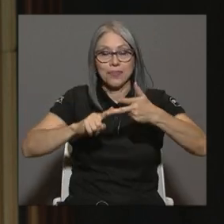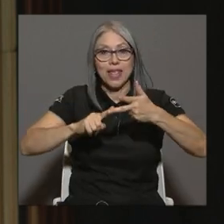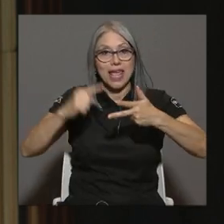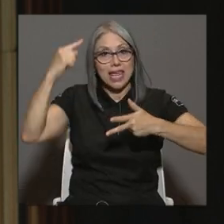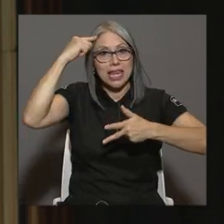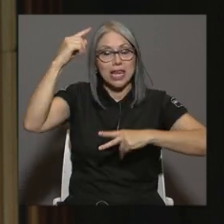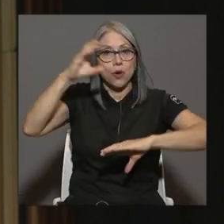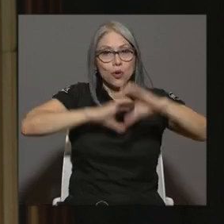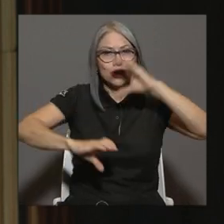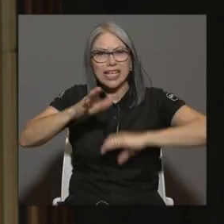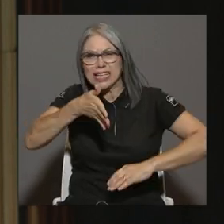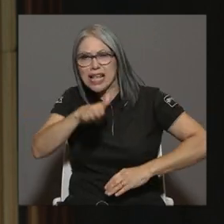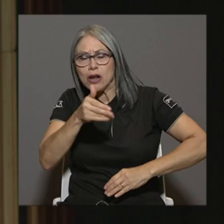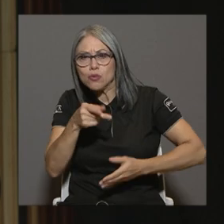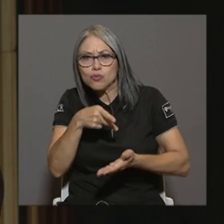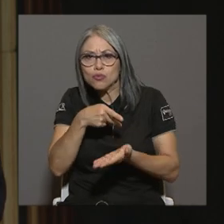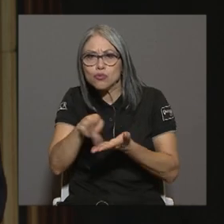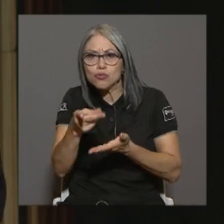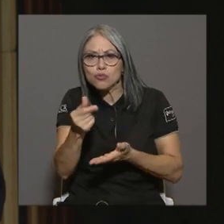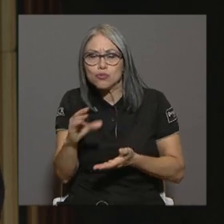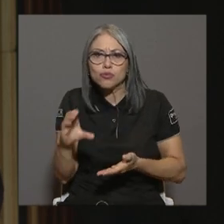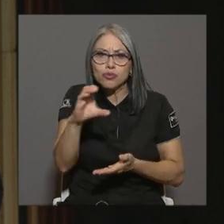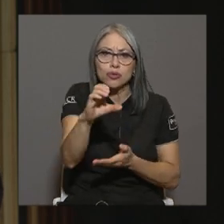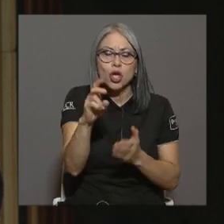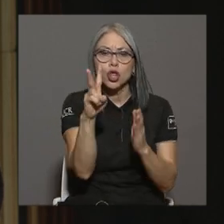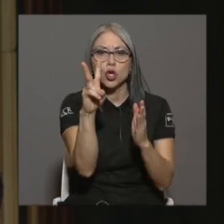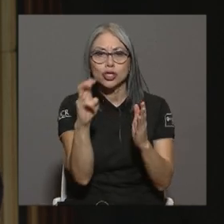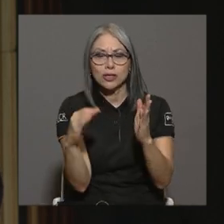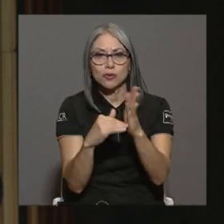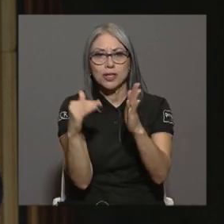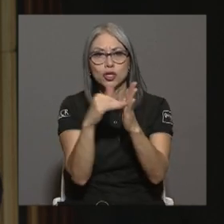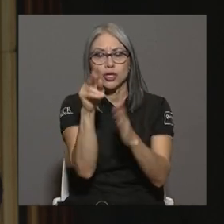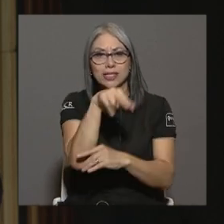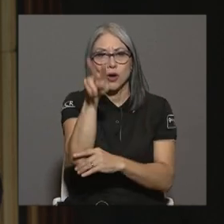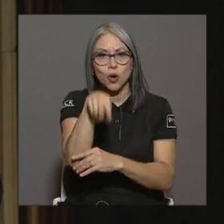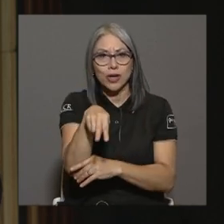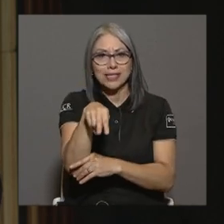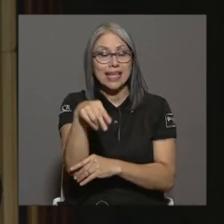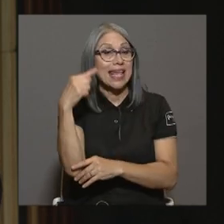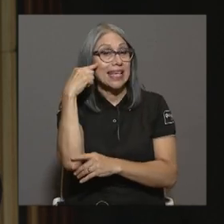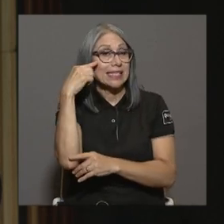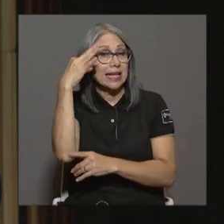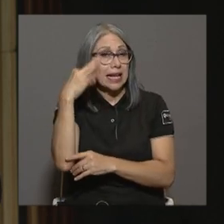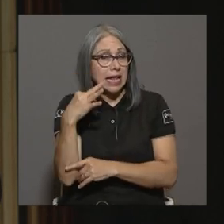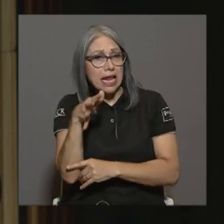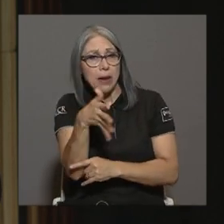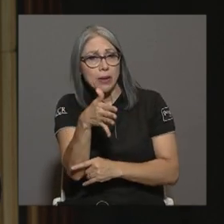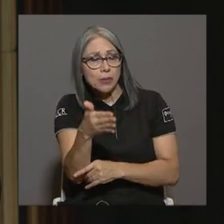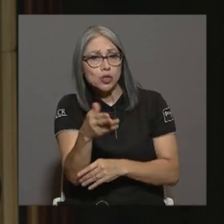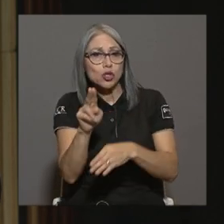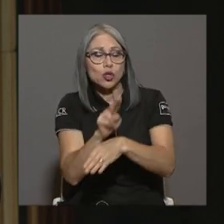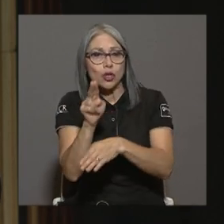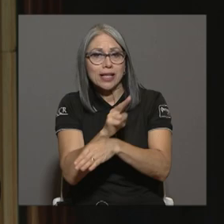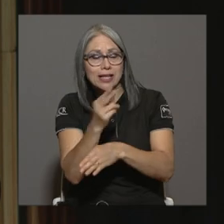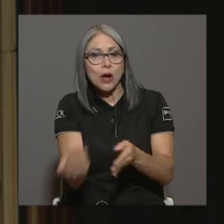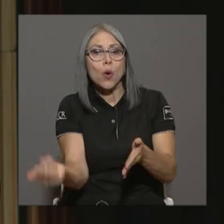han invertido alrededor de 200 millones de colones y se proyecta que se invertirán al menos otros 200